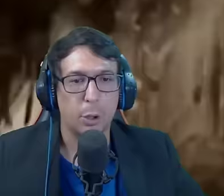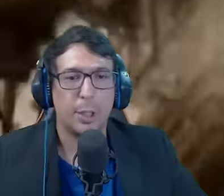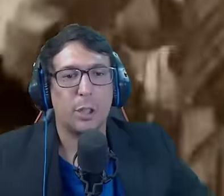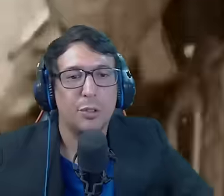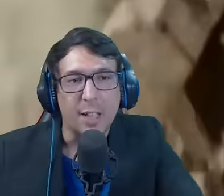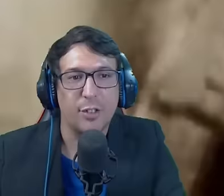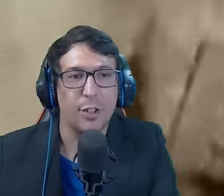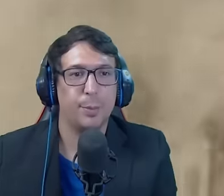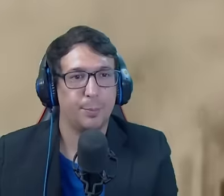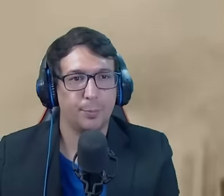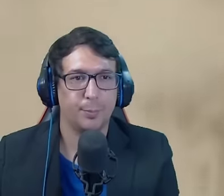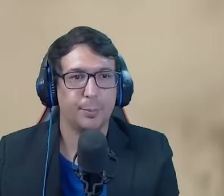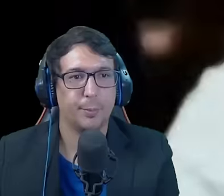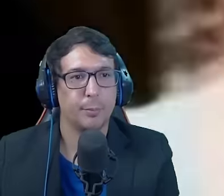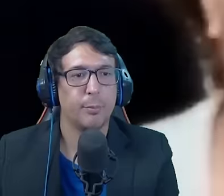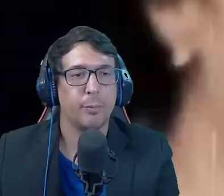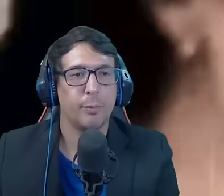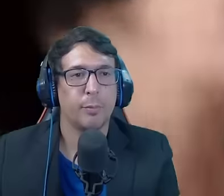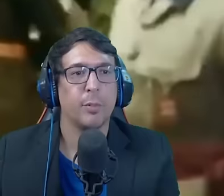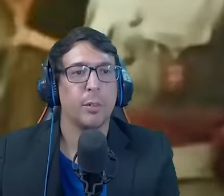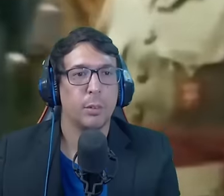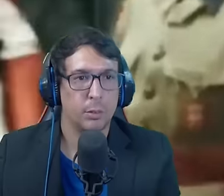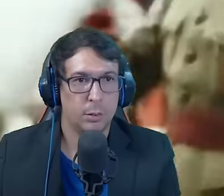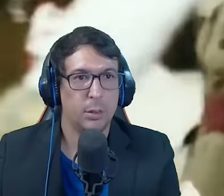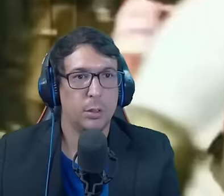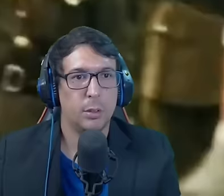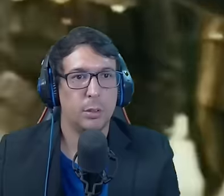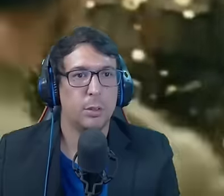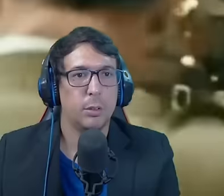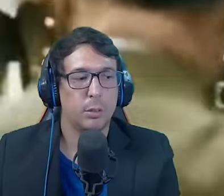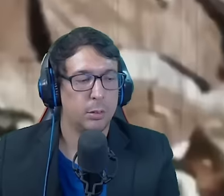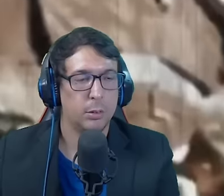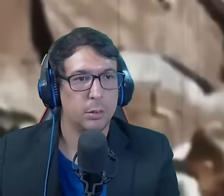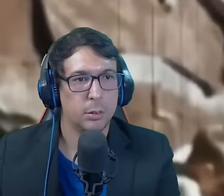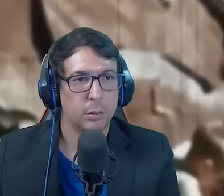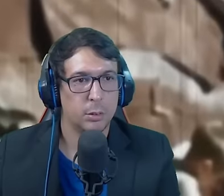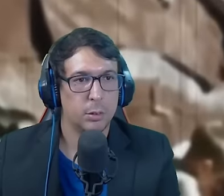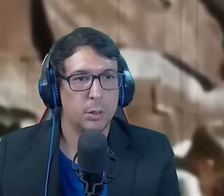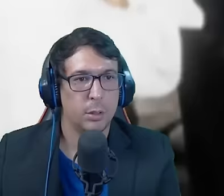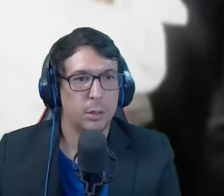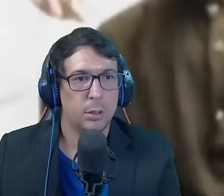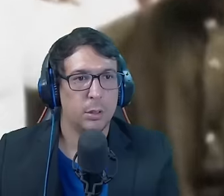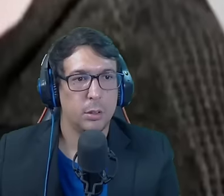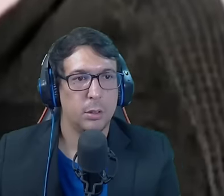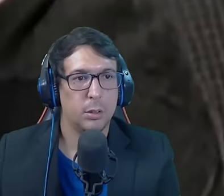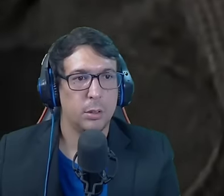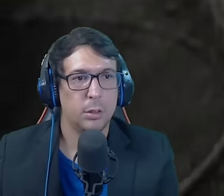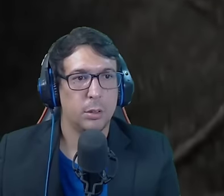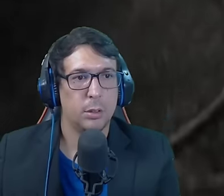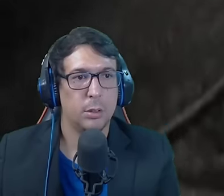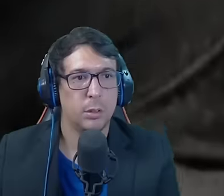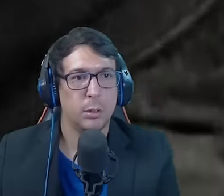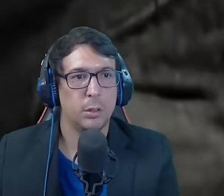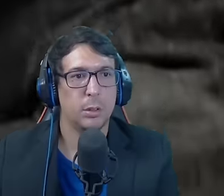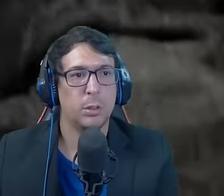Un poco de contexto. La Guerra Civil Española estaba en su pic. Franco aseguraba una dictadura que duraría casi 40 años. En medio,